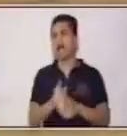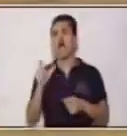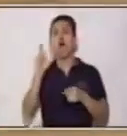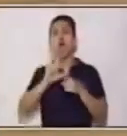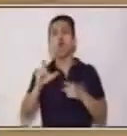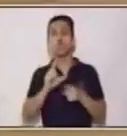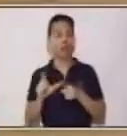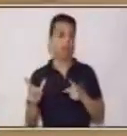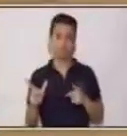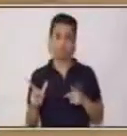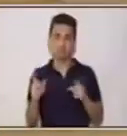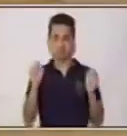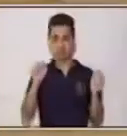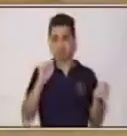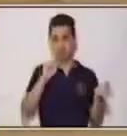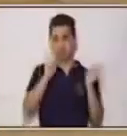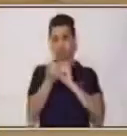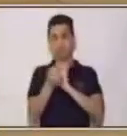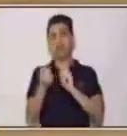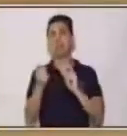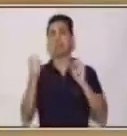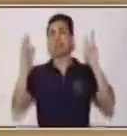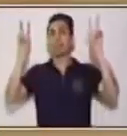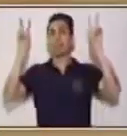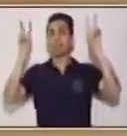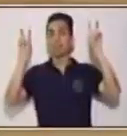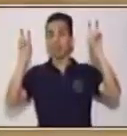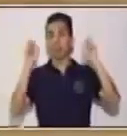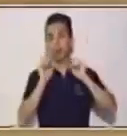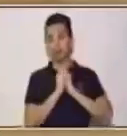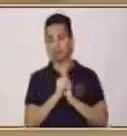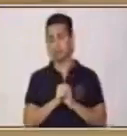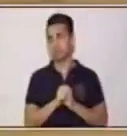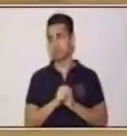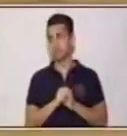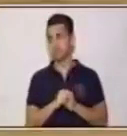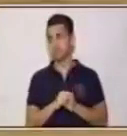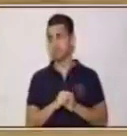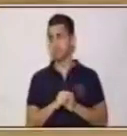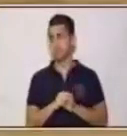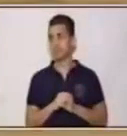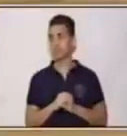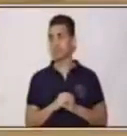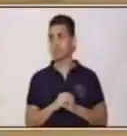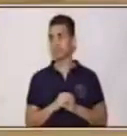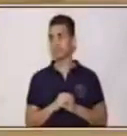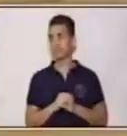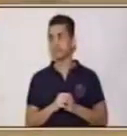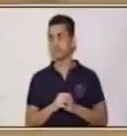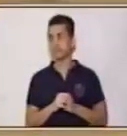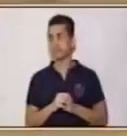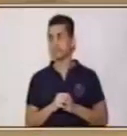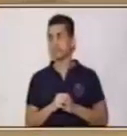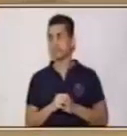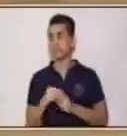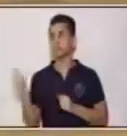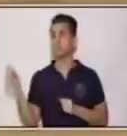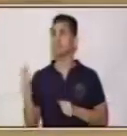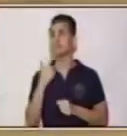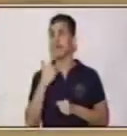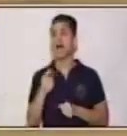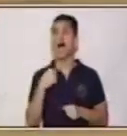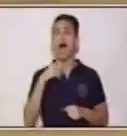cosa o utilizar la palabra cosa, podemos utilizar la palabra tema. Y la última, hablaré de lo que